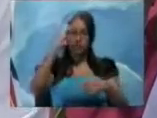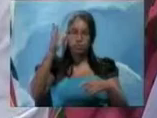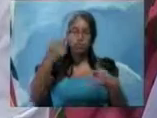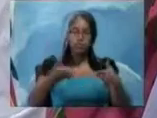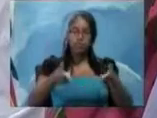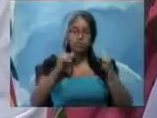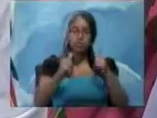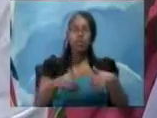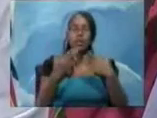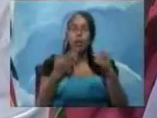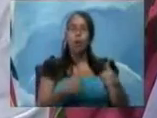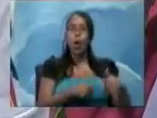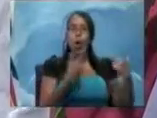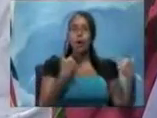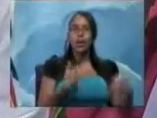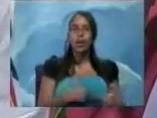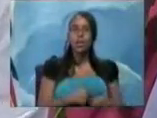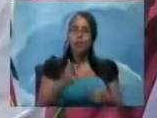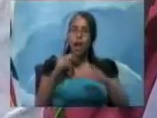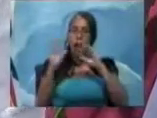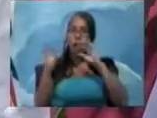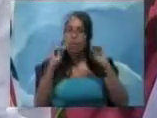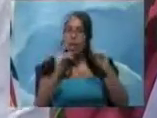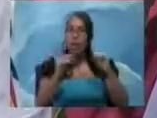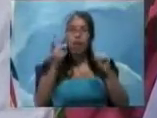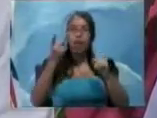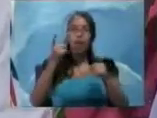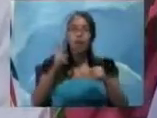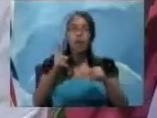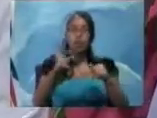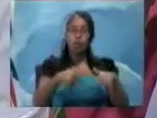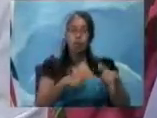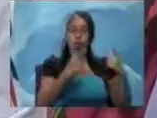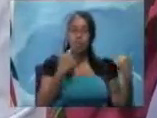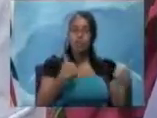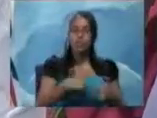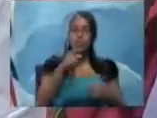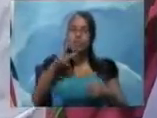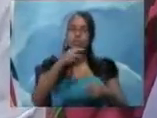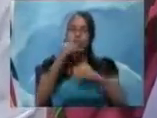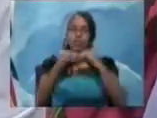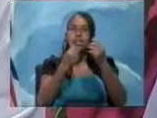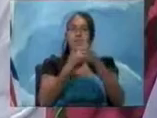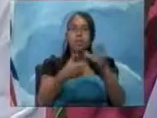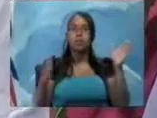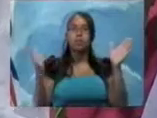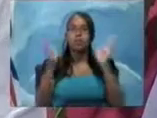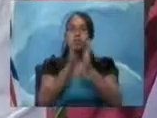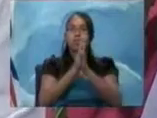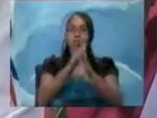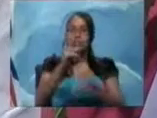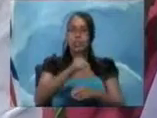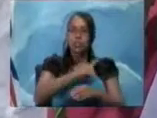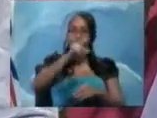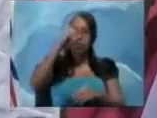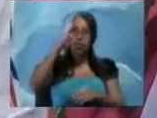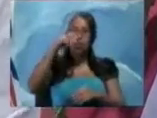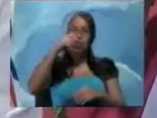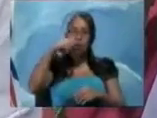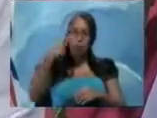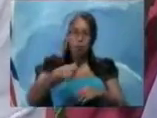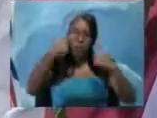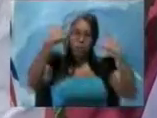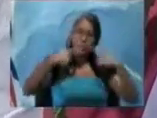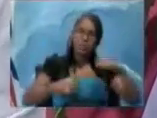corazón hablarle al corazón al oído no tanto sino al corazón es lo hace el espíritu santo y los hombres que hemos